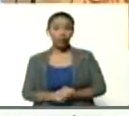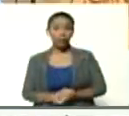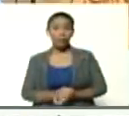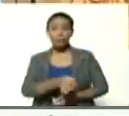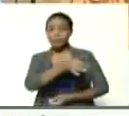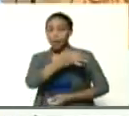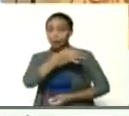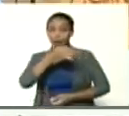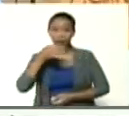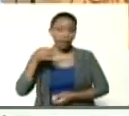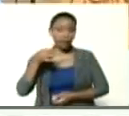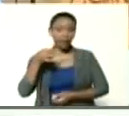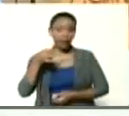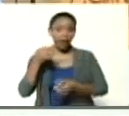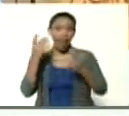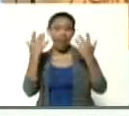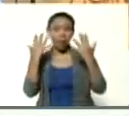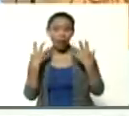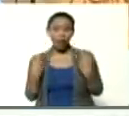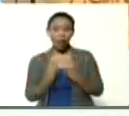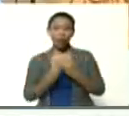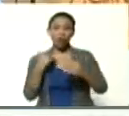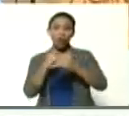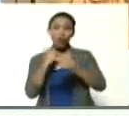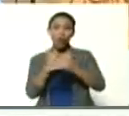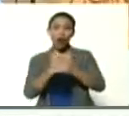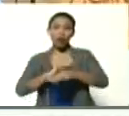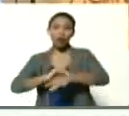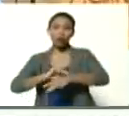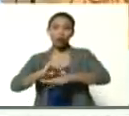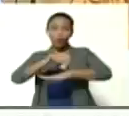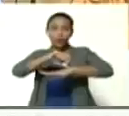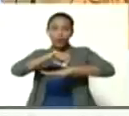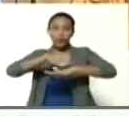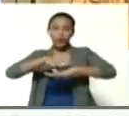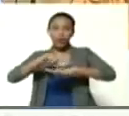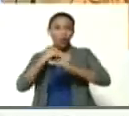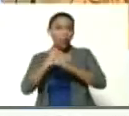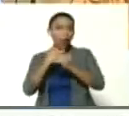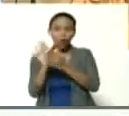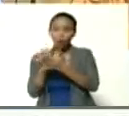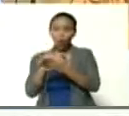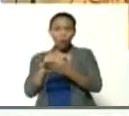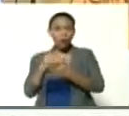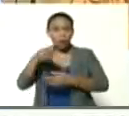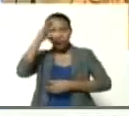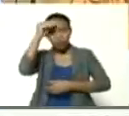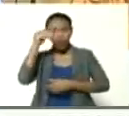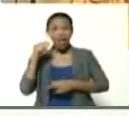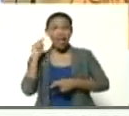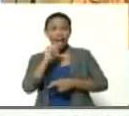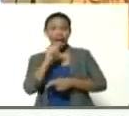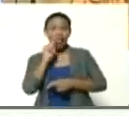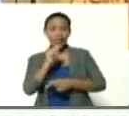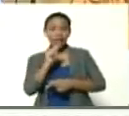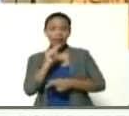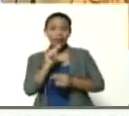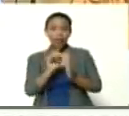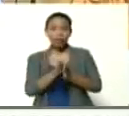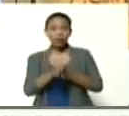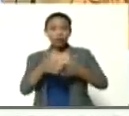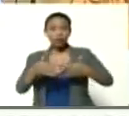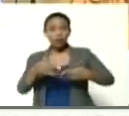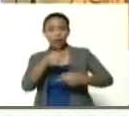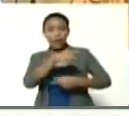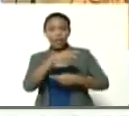exacta, con mano como un cirujano, como que utiliza el bisturí. Y que la cartera y todo